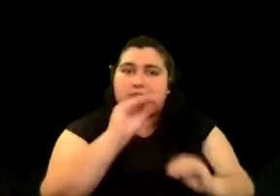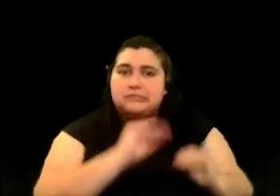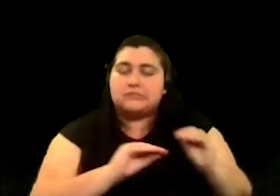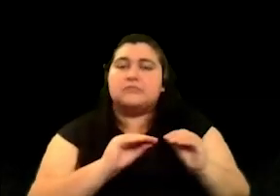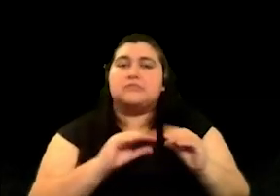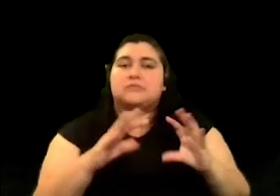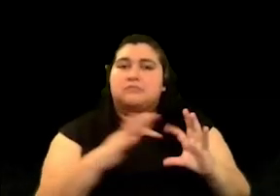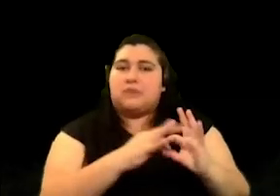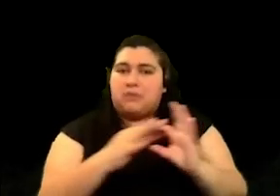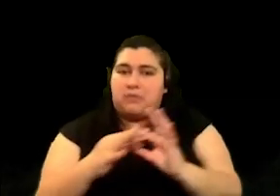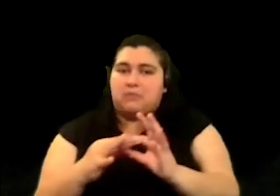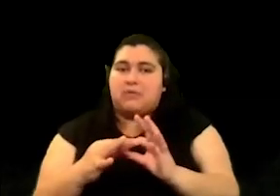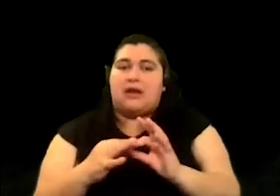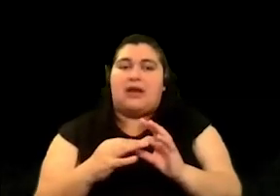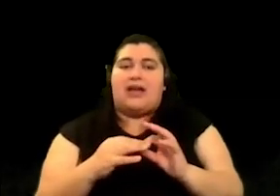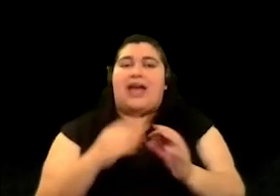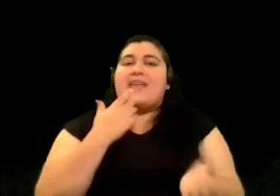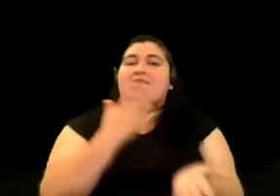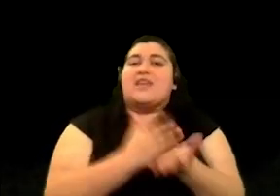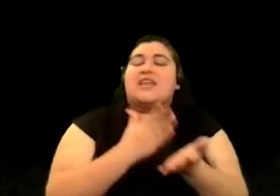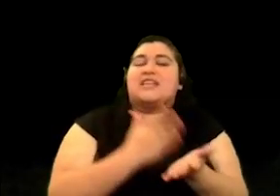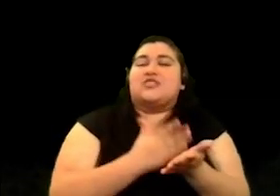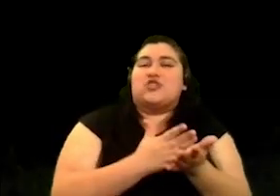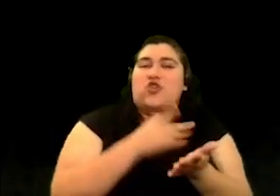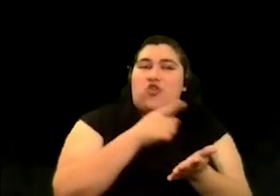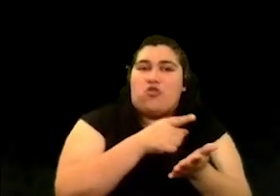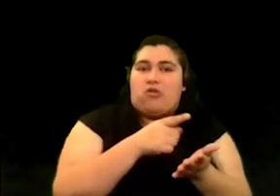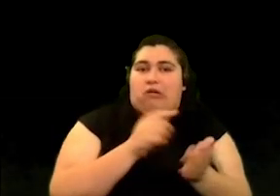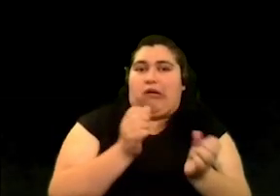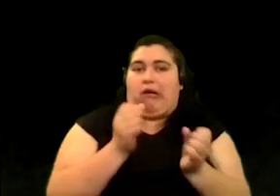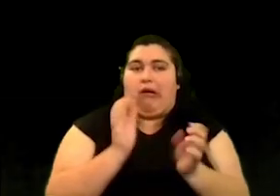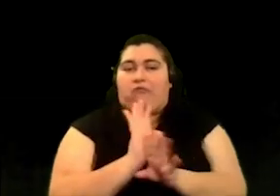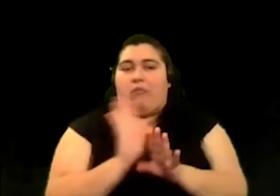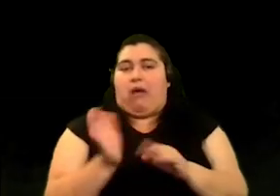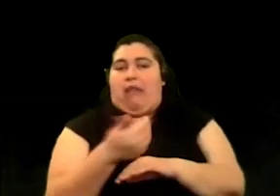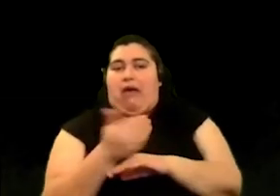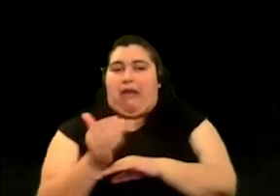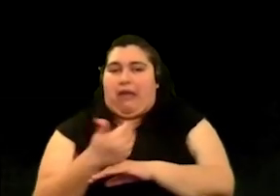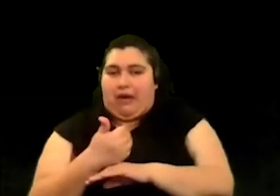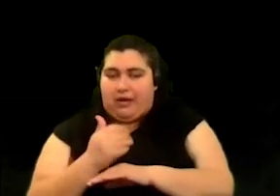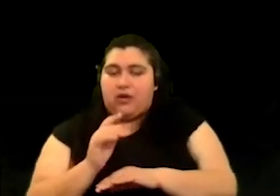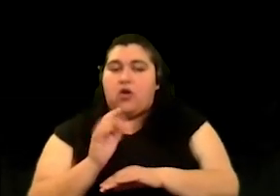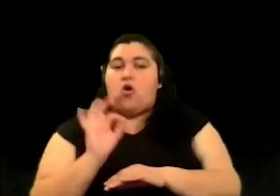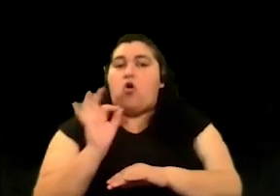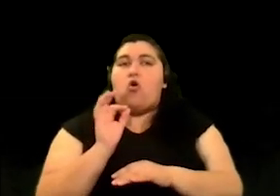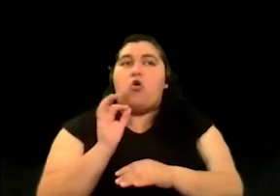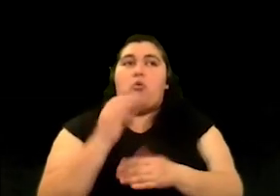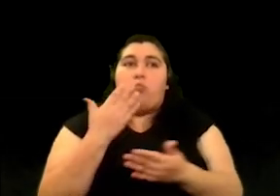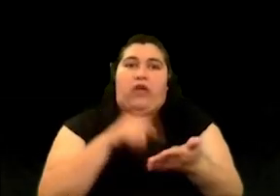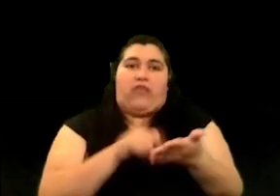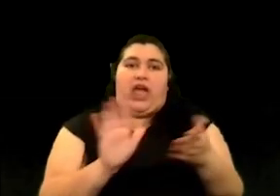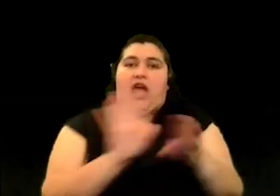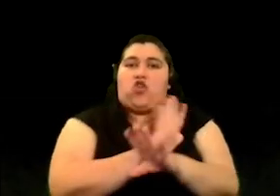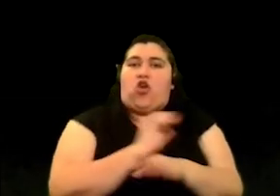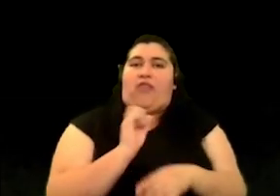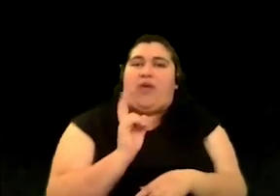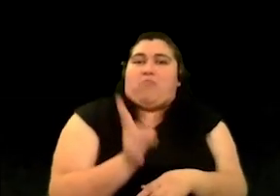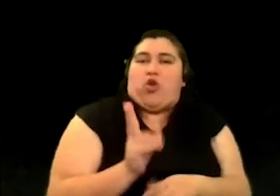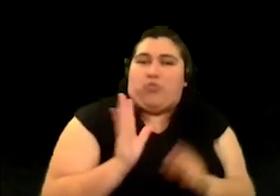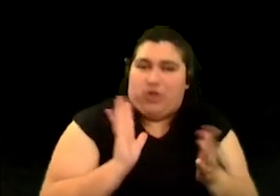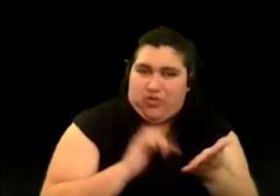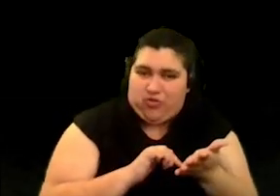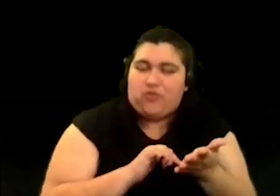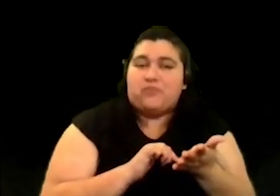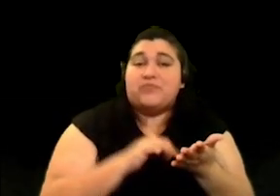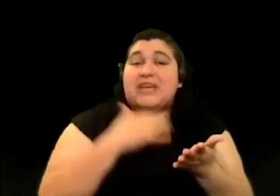él trató de esquivar el hecho imponible, hay elusión, puede ser legítimo o no, puede haber un error de prohibición o no. Pero claro, la